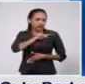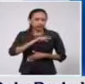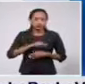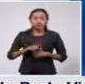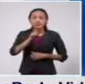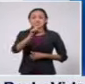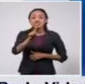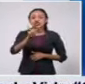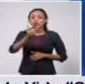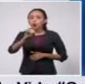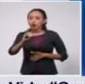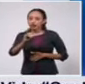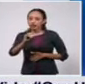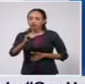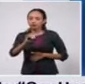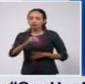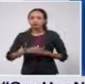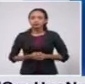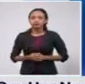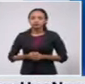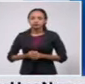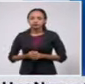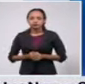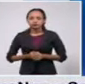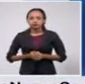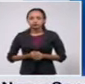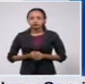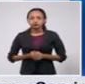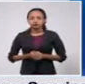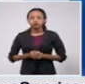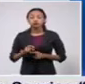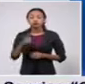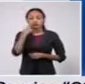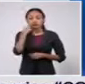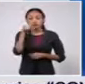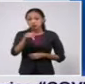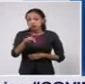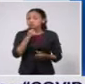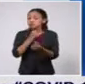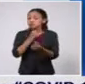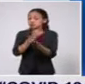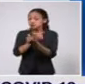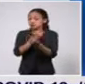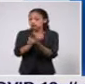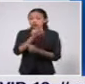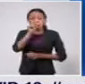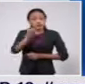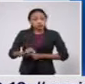140. No tengo que decir los riesgos que siguen las personas que se enferman